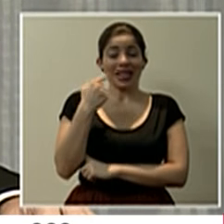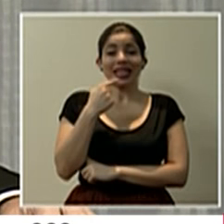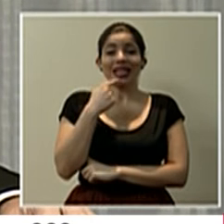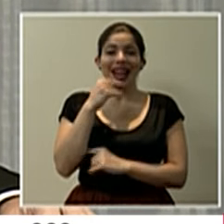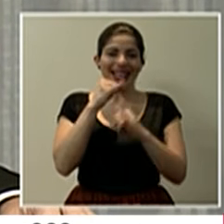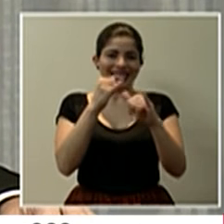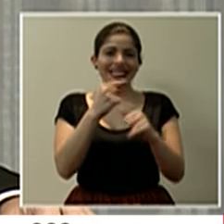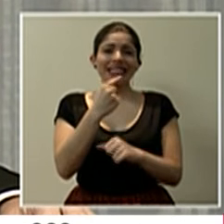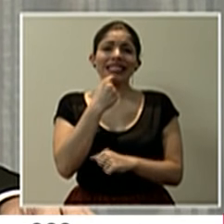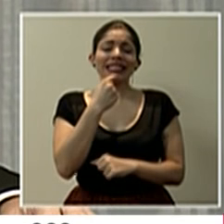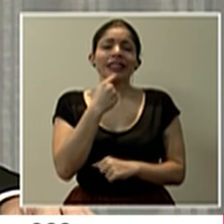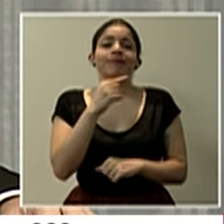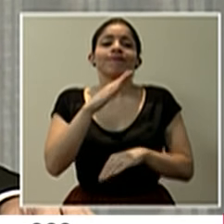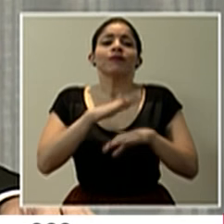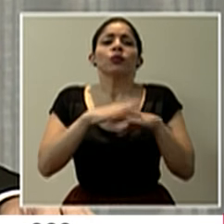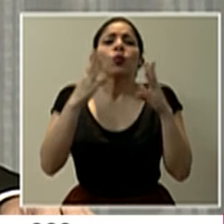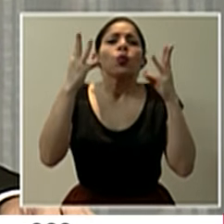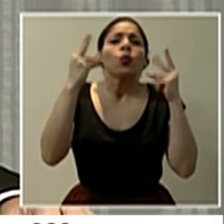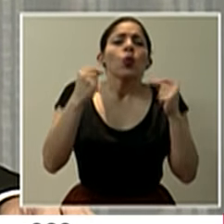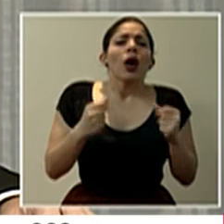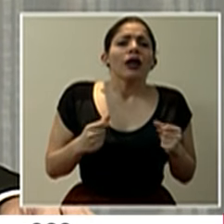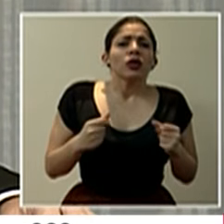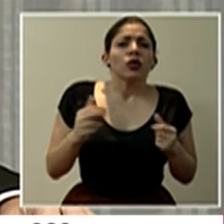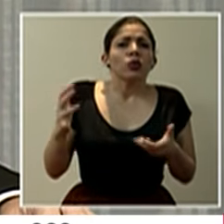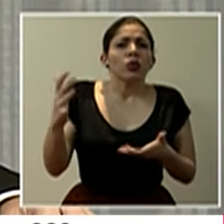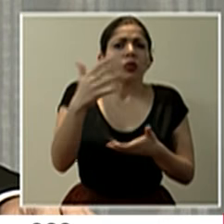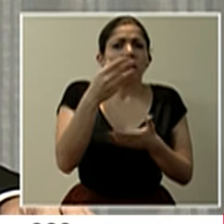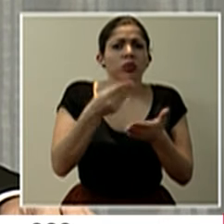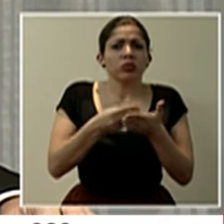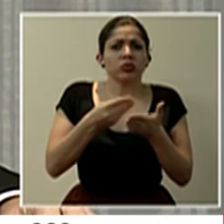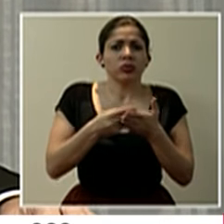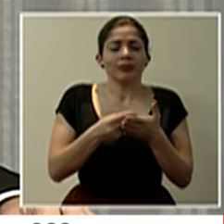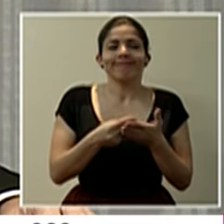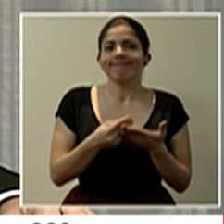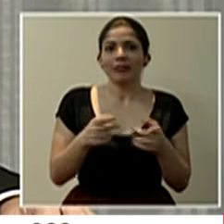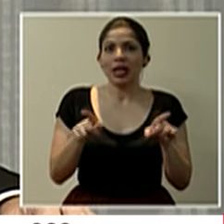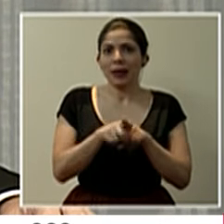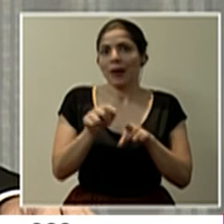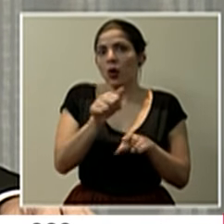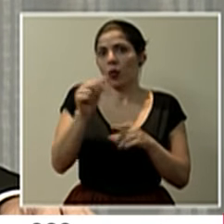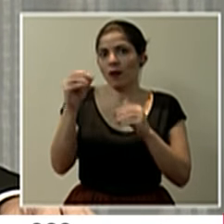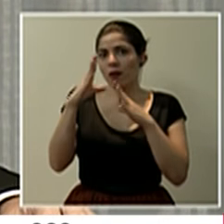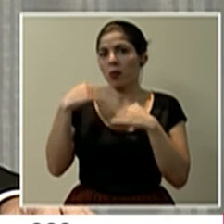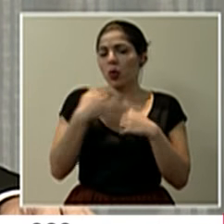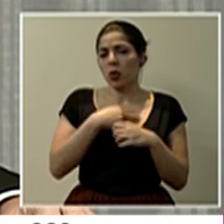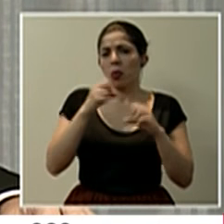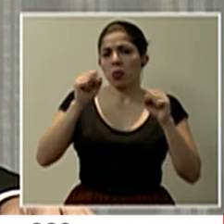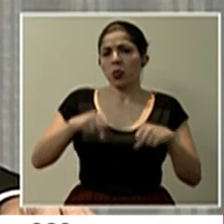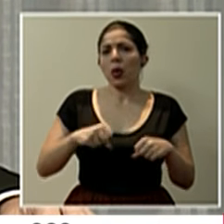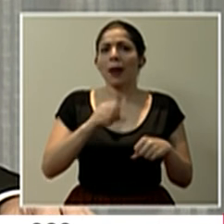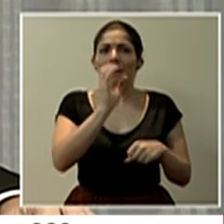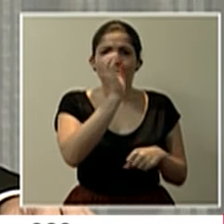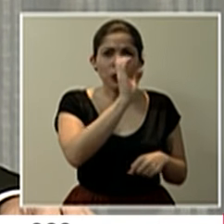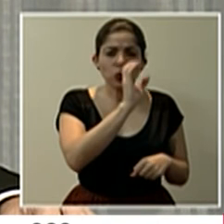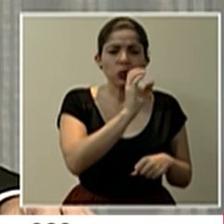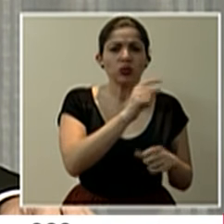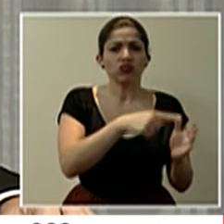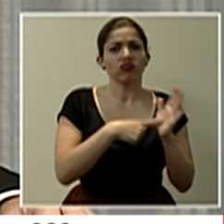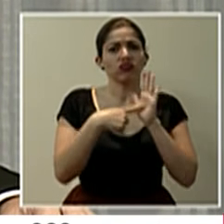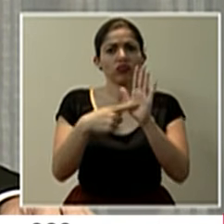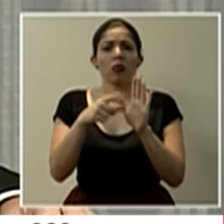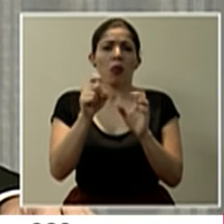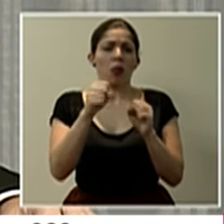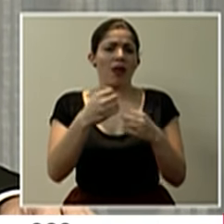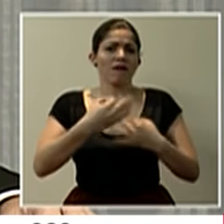la extra que hablaba respecto a la cuantificación de la recolección. También es otro dato que podríamos buscarlo. Lo pueden pedir